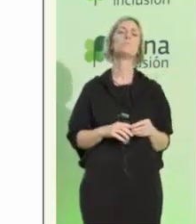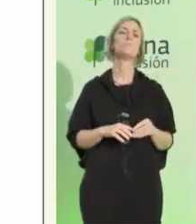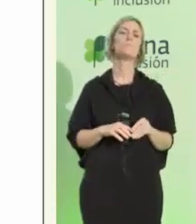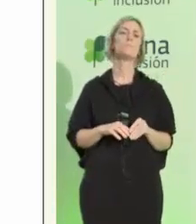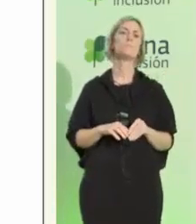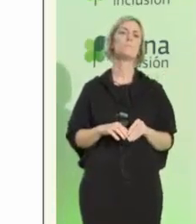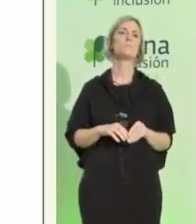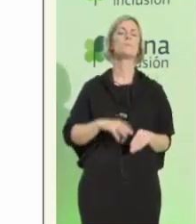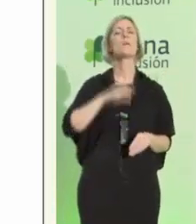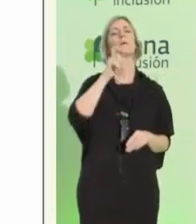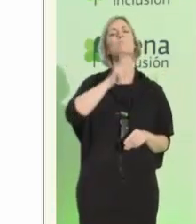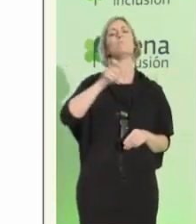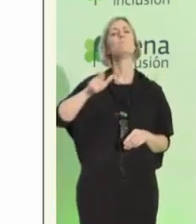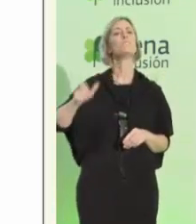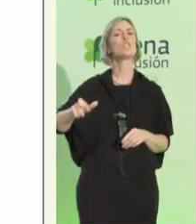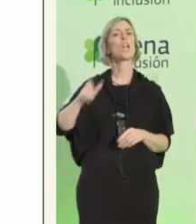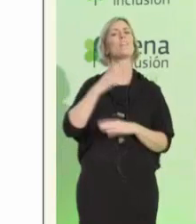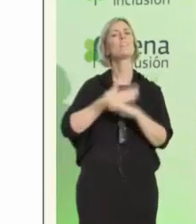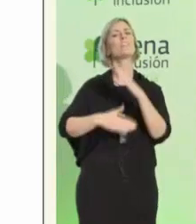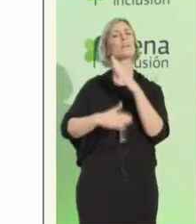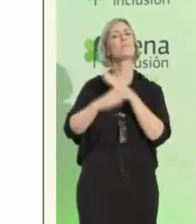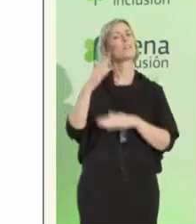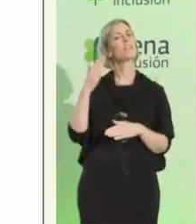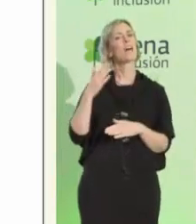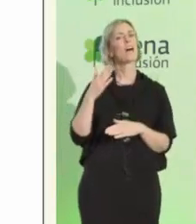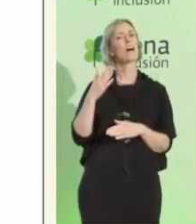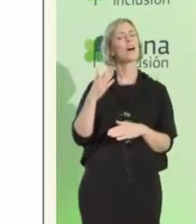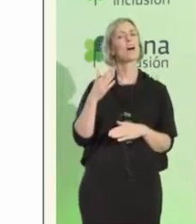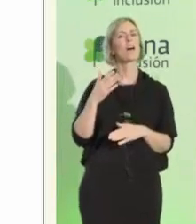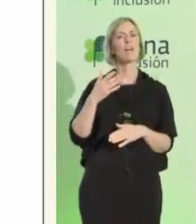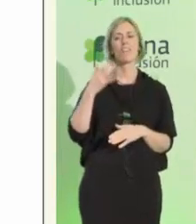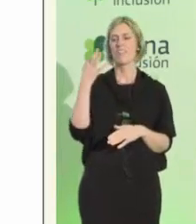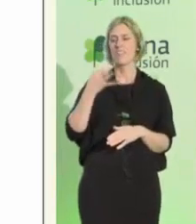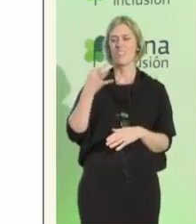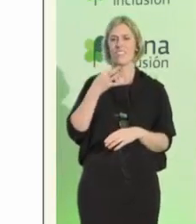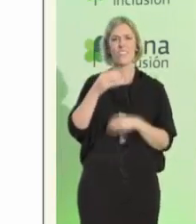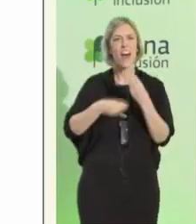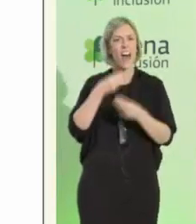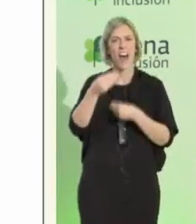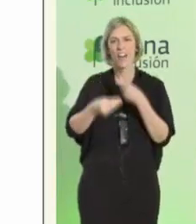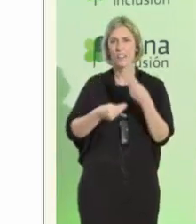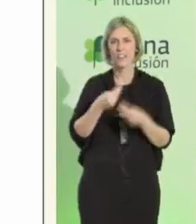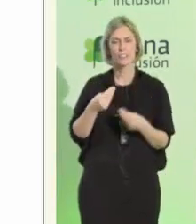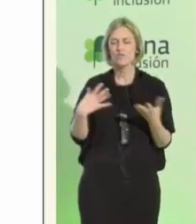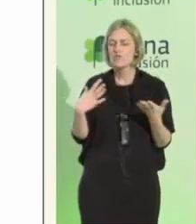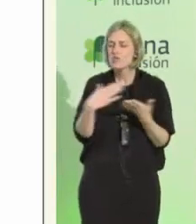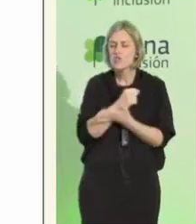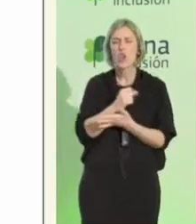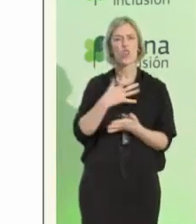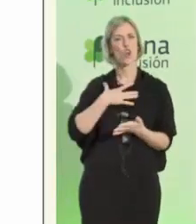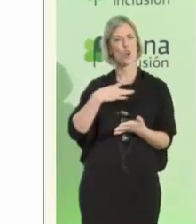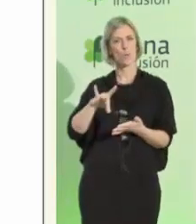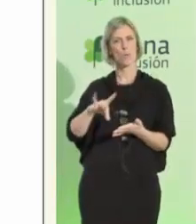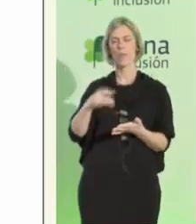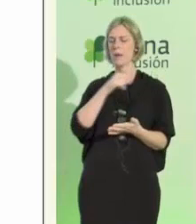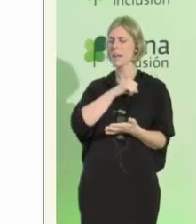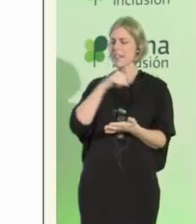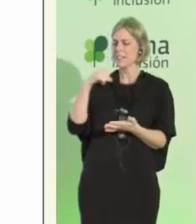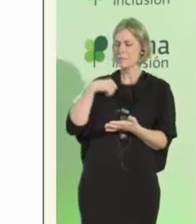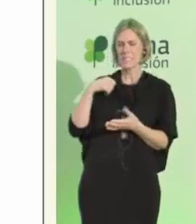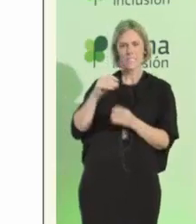Las personas con discapacidad deben hacer todo lo que puedan por sí mismas, aunque haya una persona que